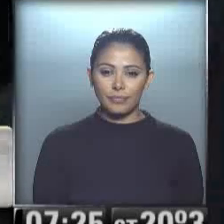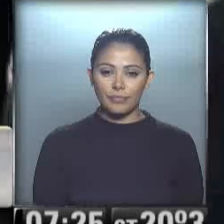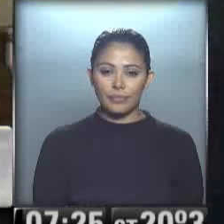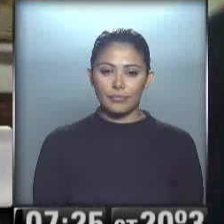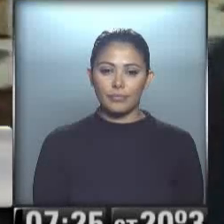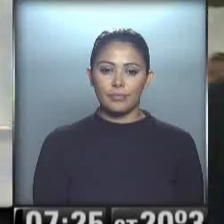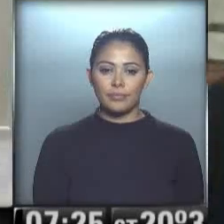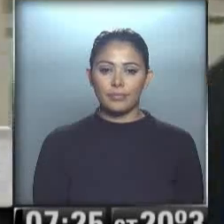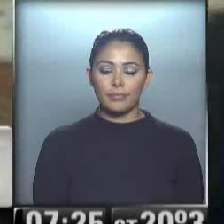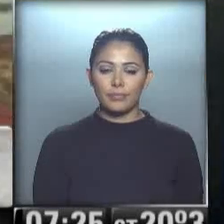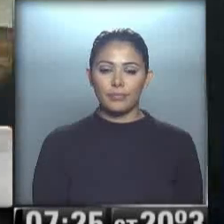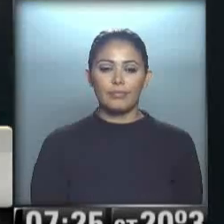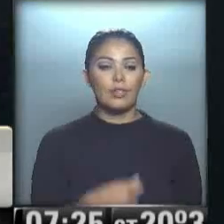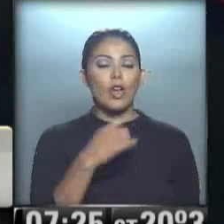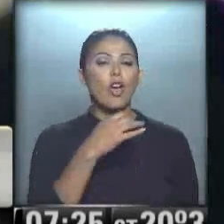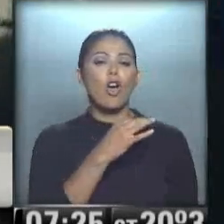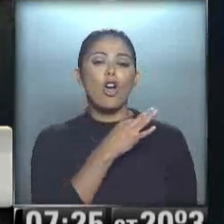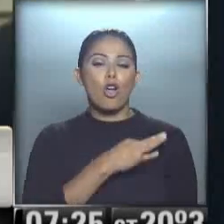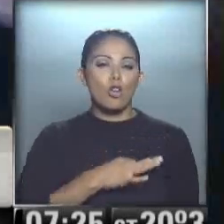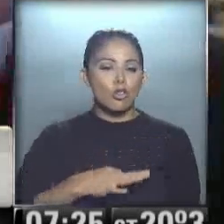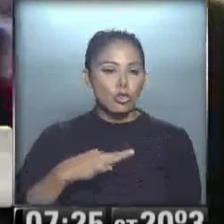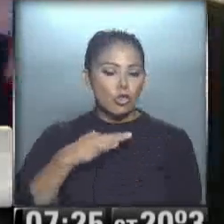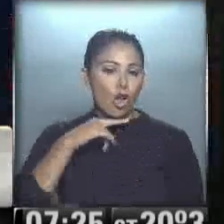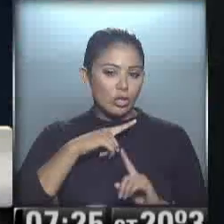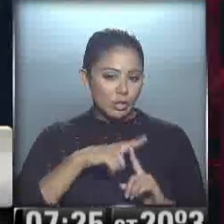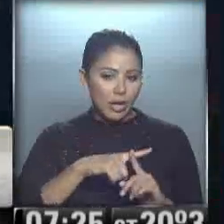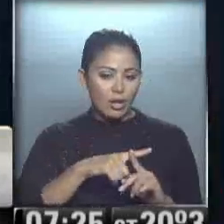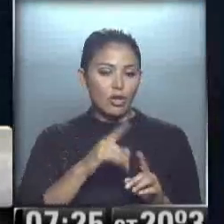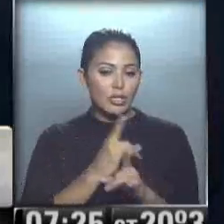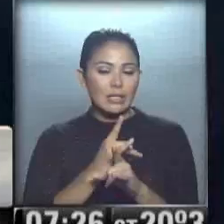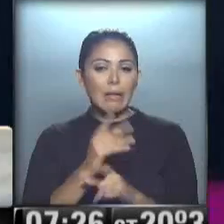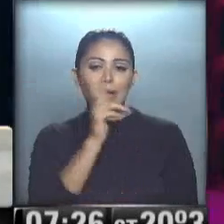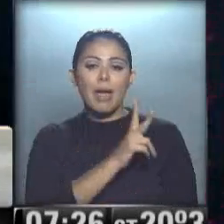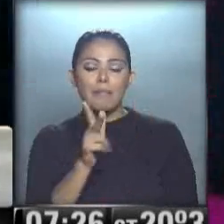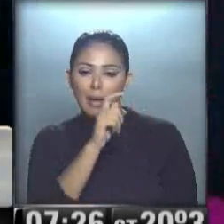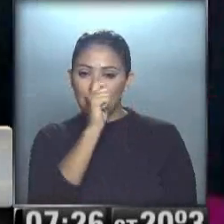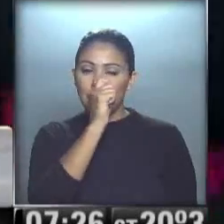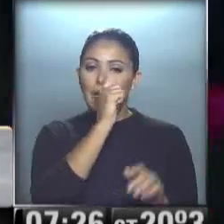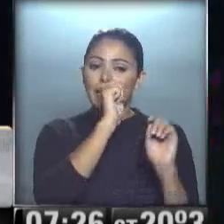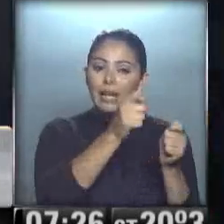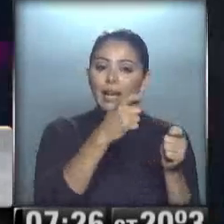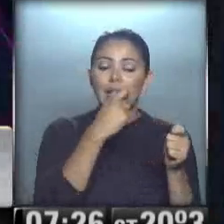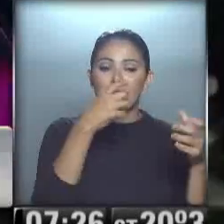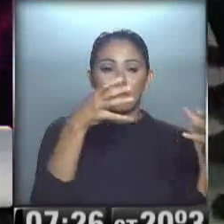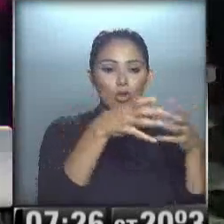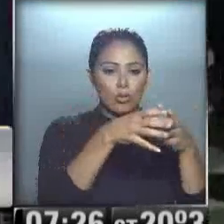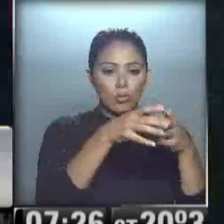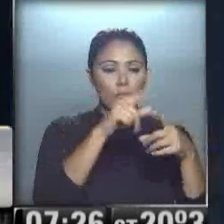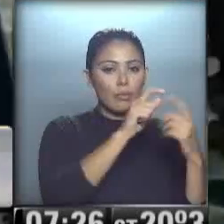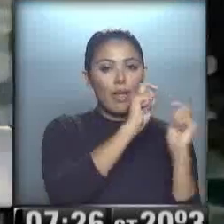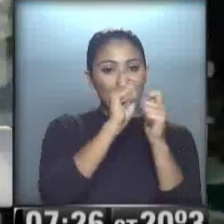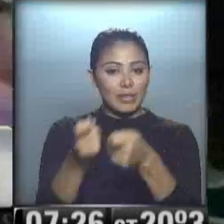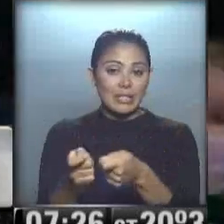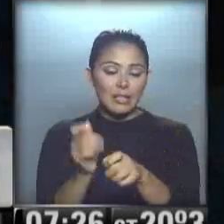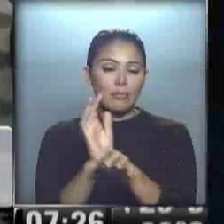deleg los rosarios que habitualmente Patricia entrega el papa a las delegaciones que lo visitan como